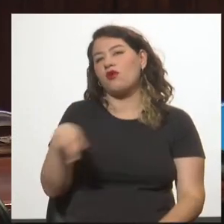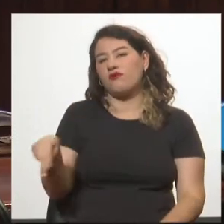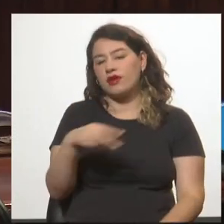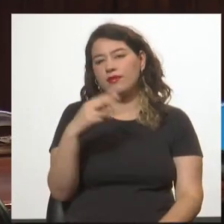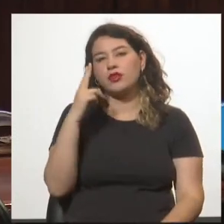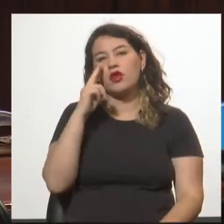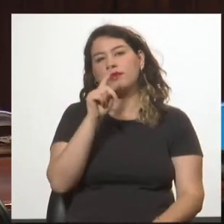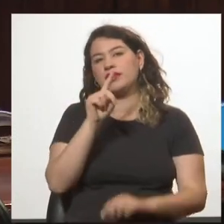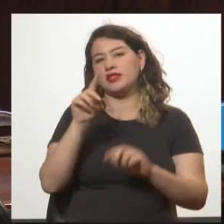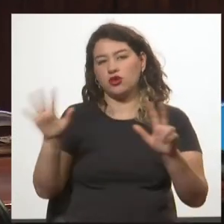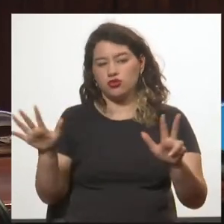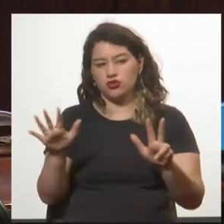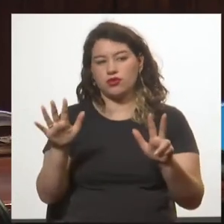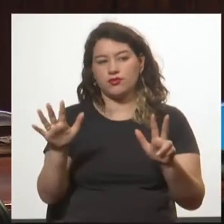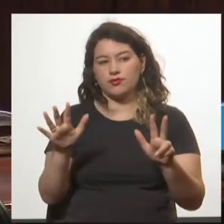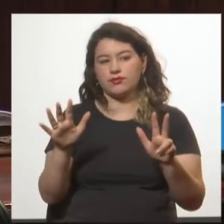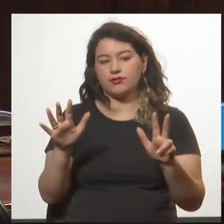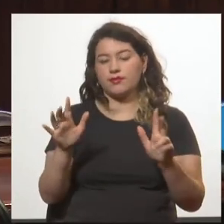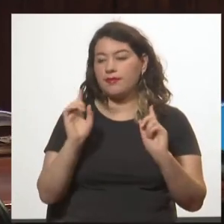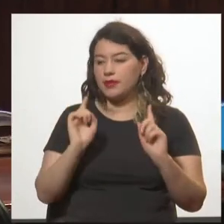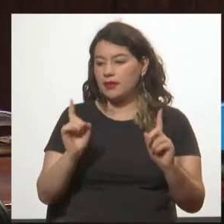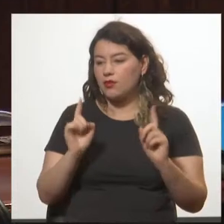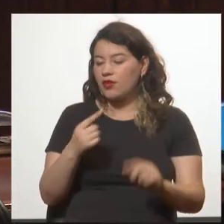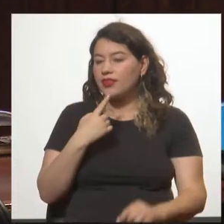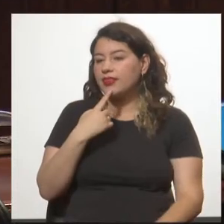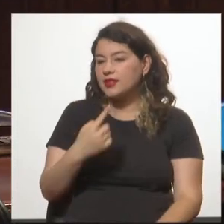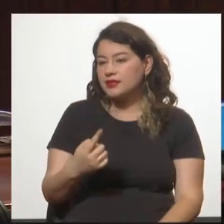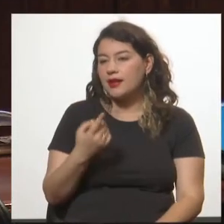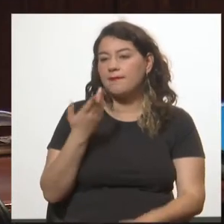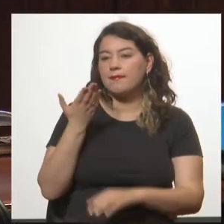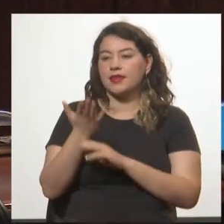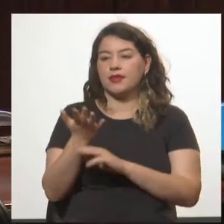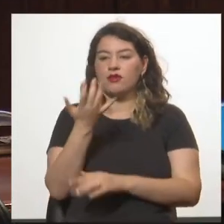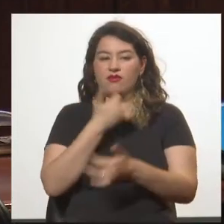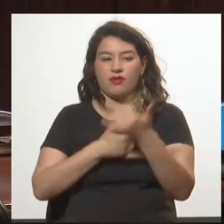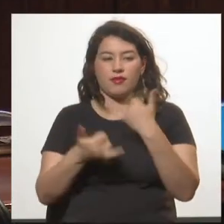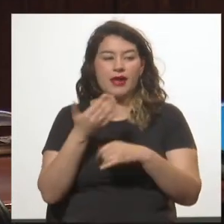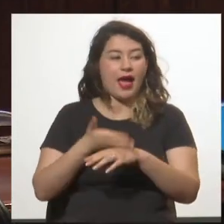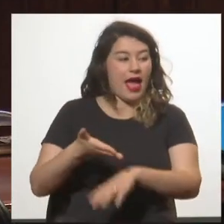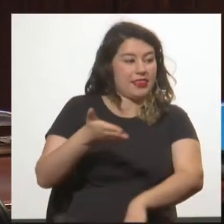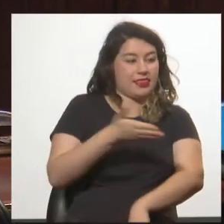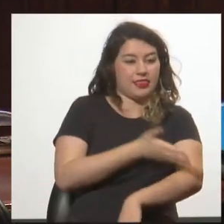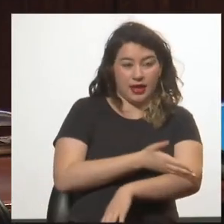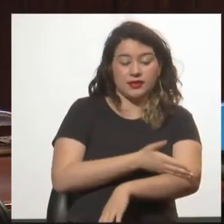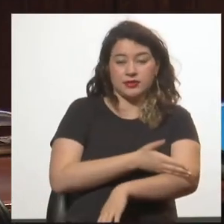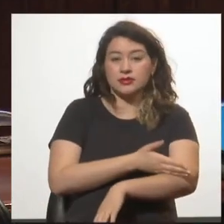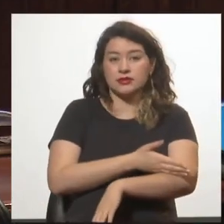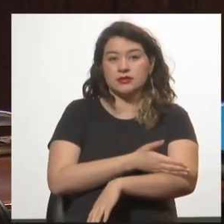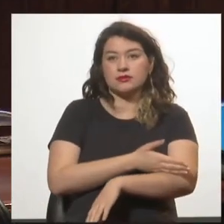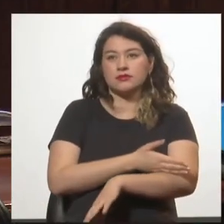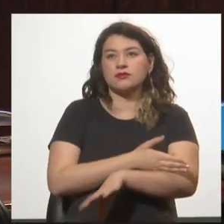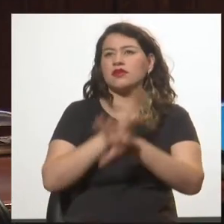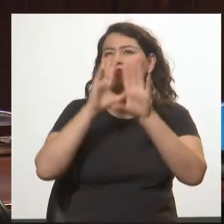2018 el mismo expresaba que en los pedidos de informes previamente requeridos toda la información